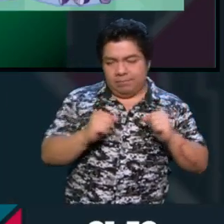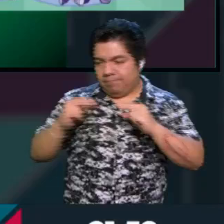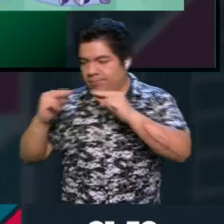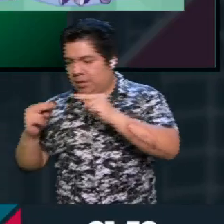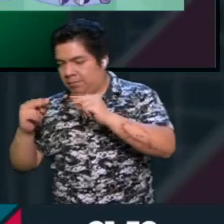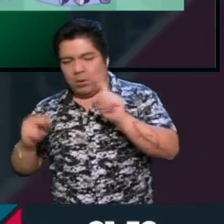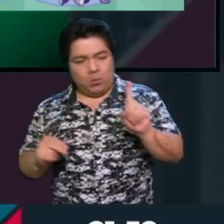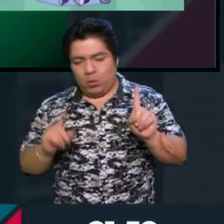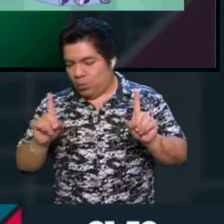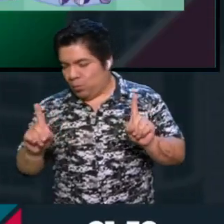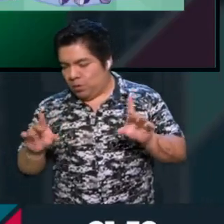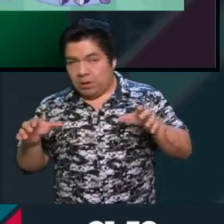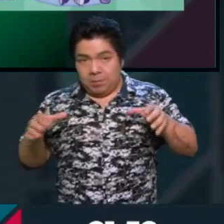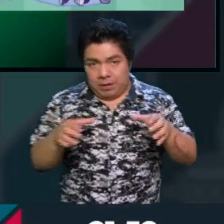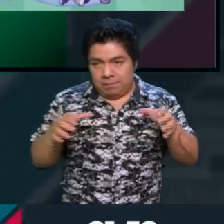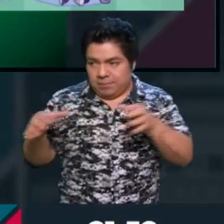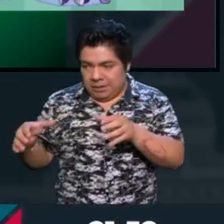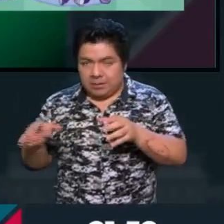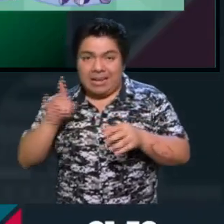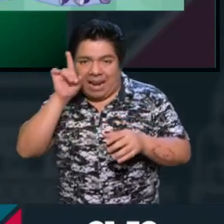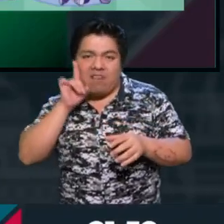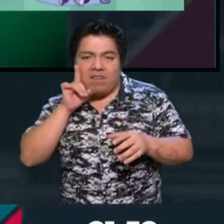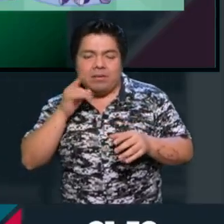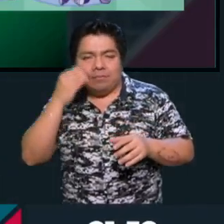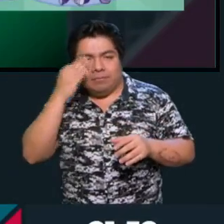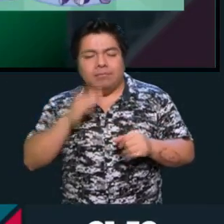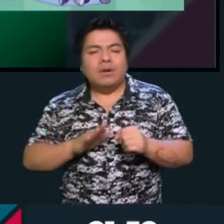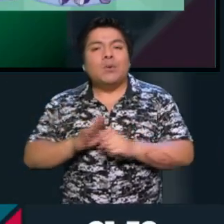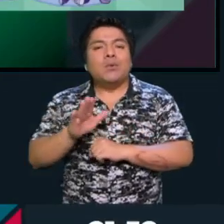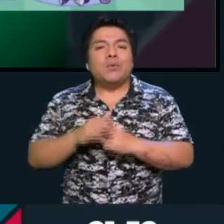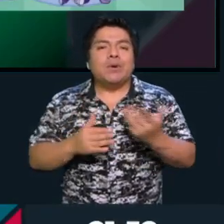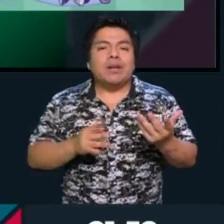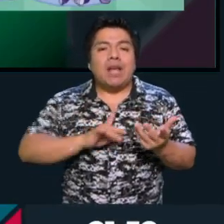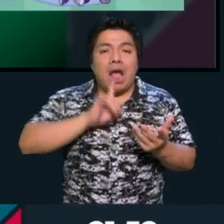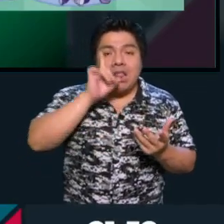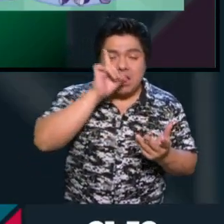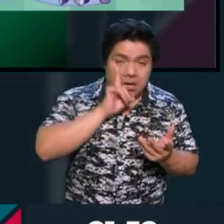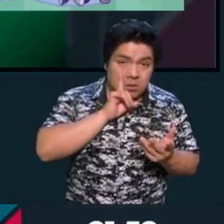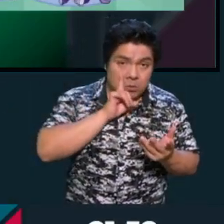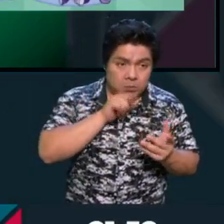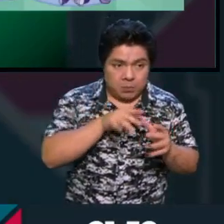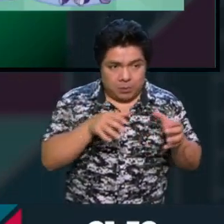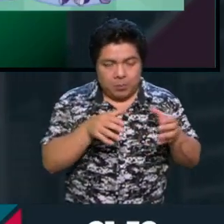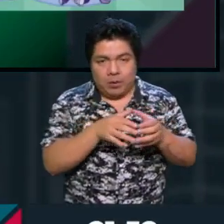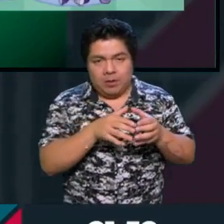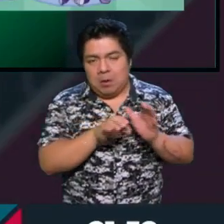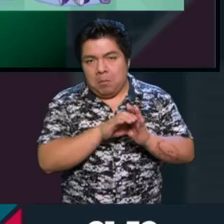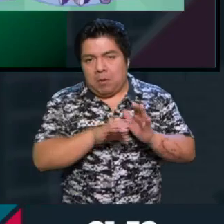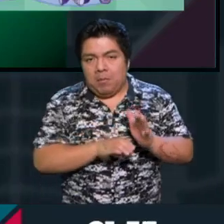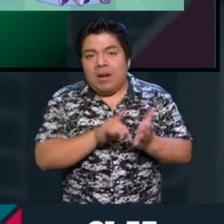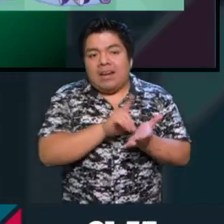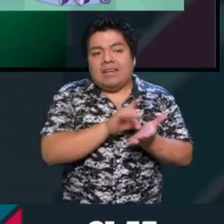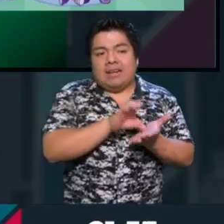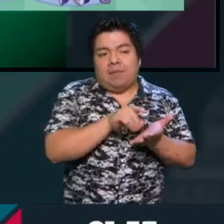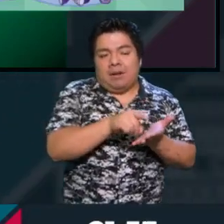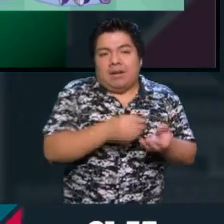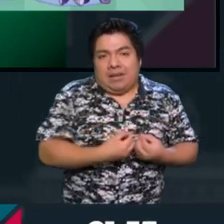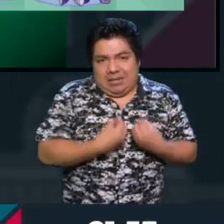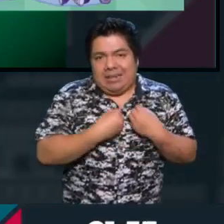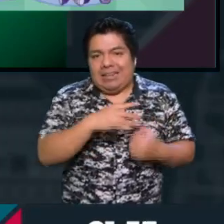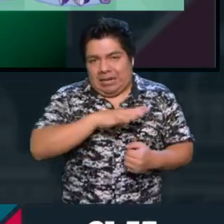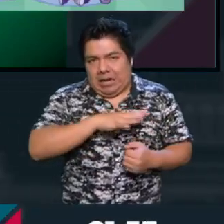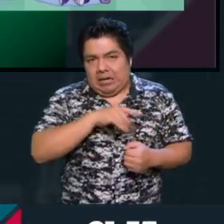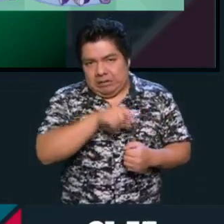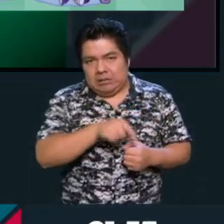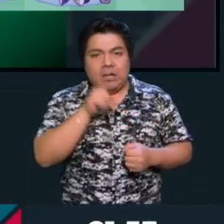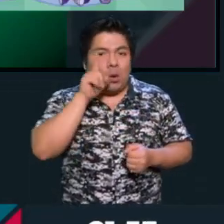distintas de la realidad femenina, que son las mujeres que viven con discapacidad. Esto